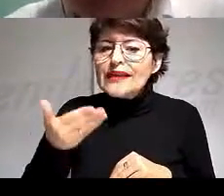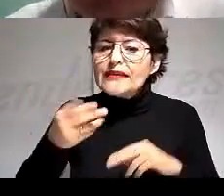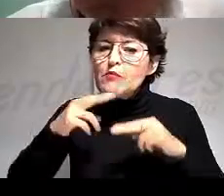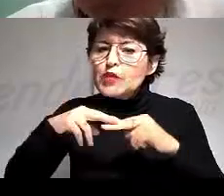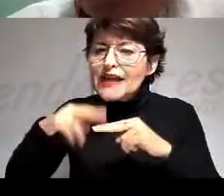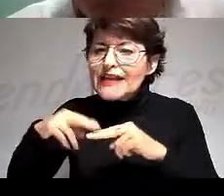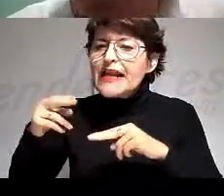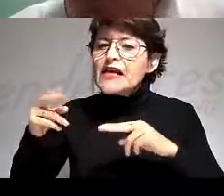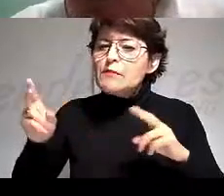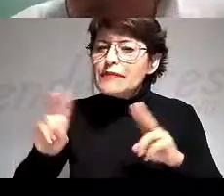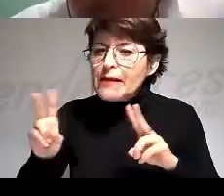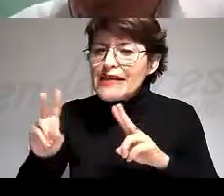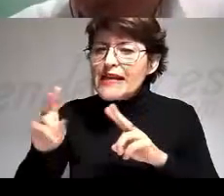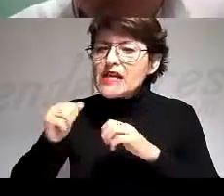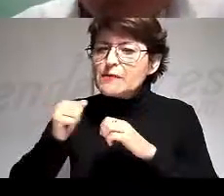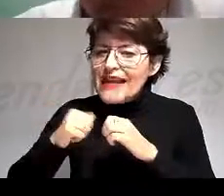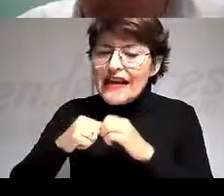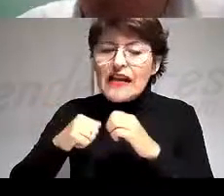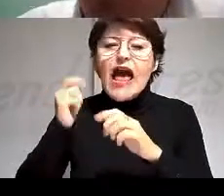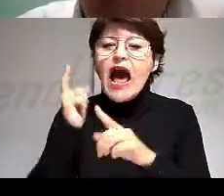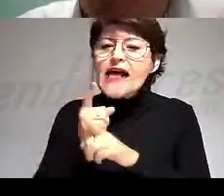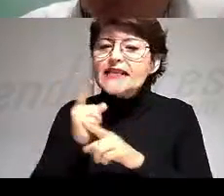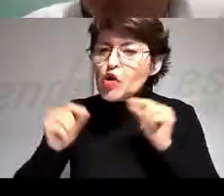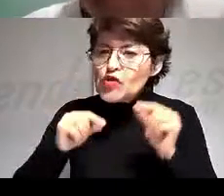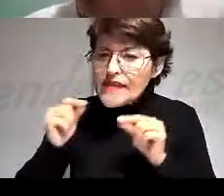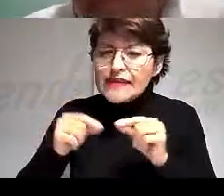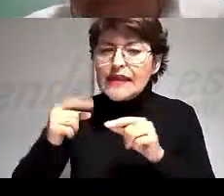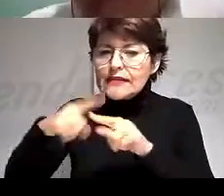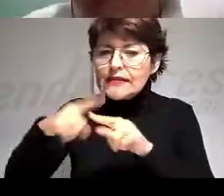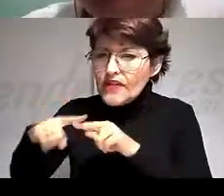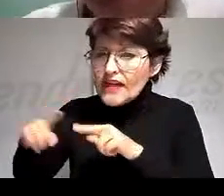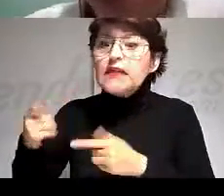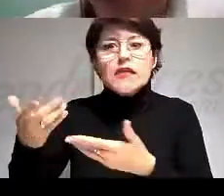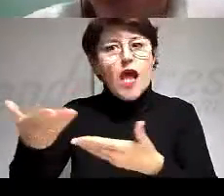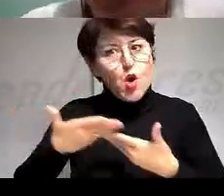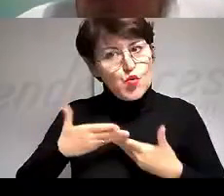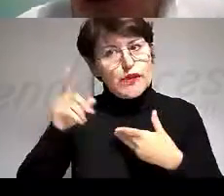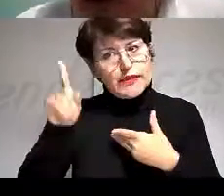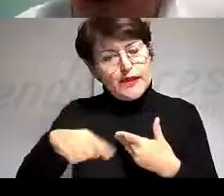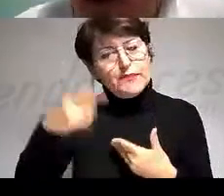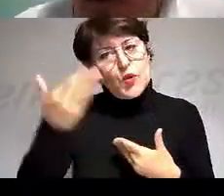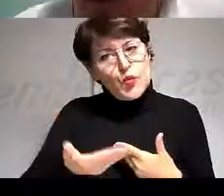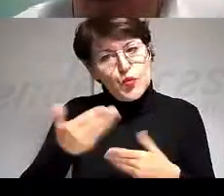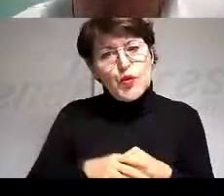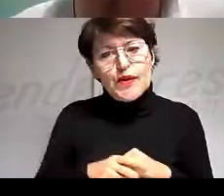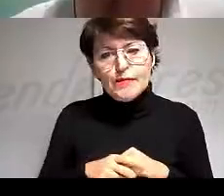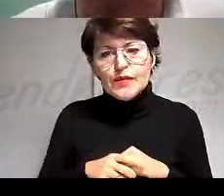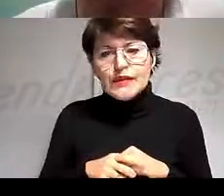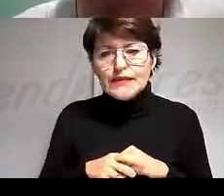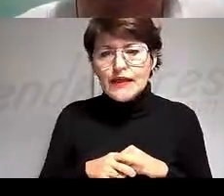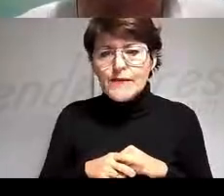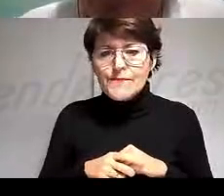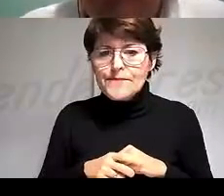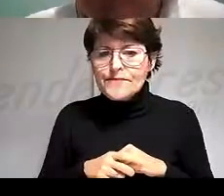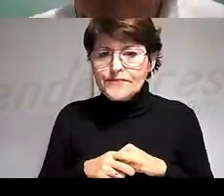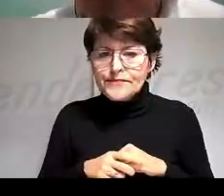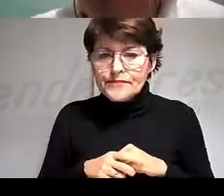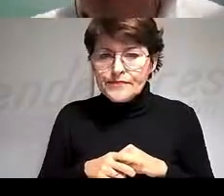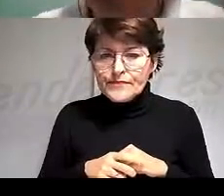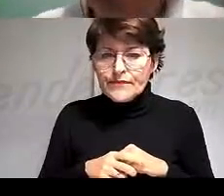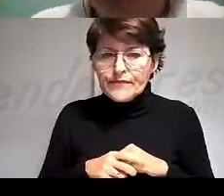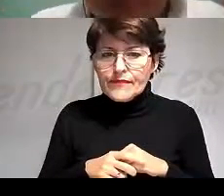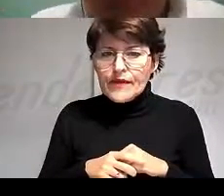vitaminas y minerales, así como antioxidantes o nutrientes, flavonoides o carotenoides. Esto, que suena horroroso, suena a